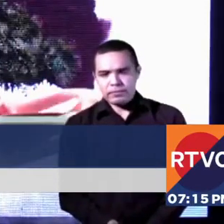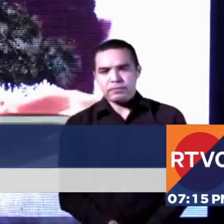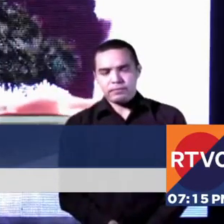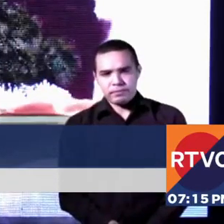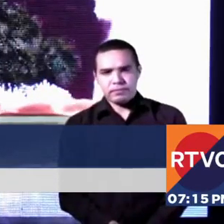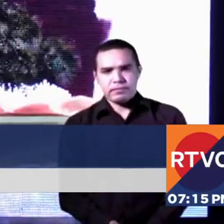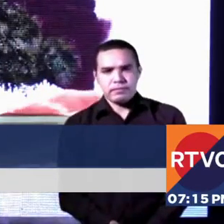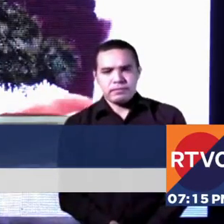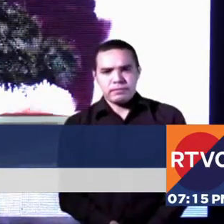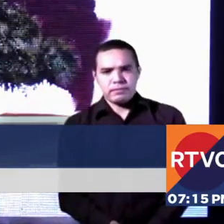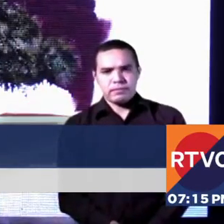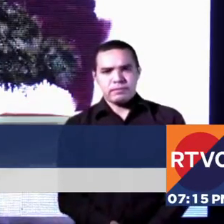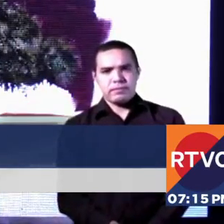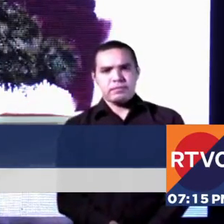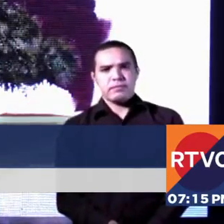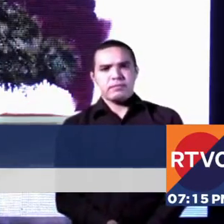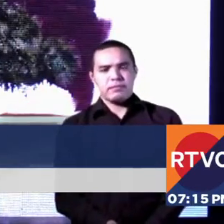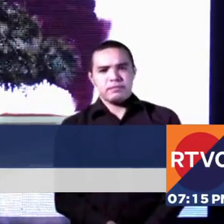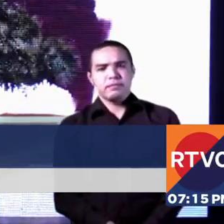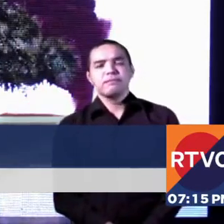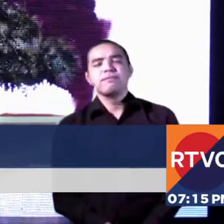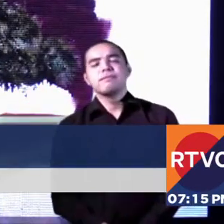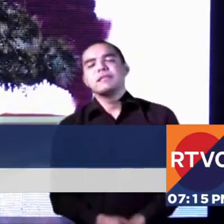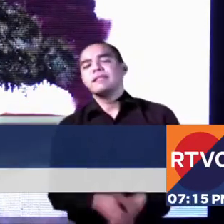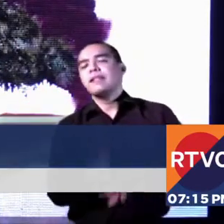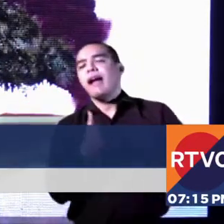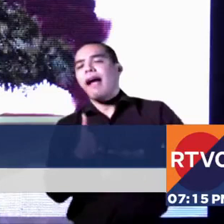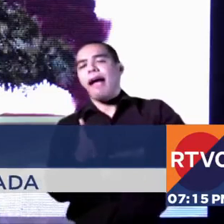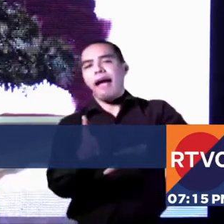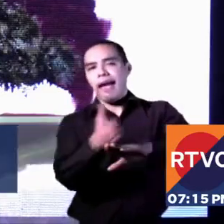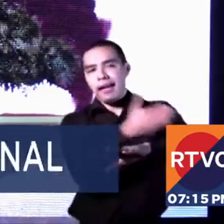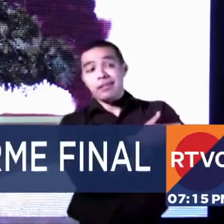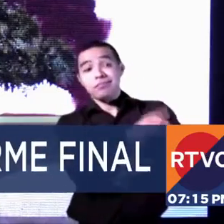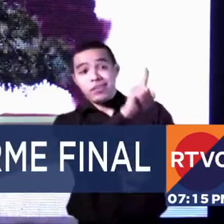el relato de mis hermanos de dolor.